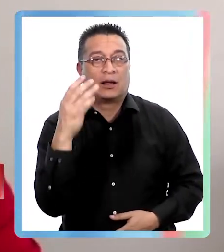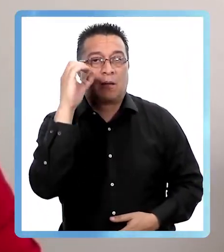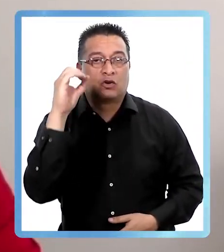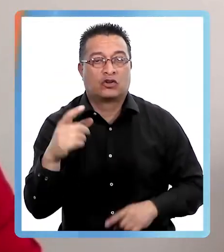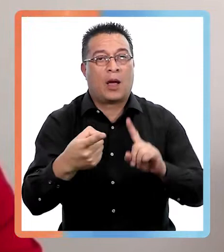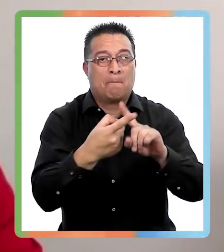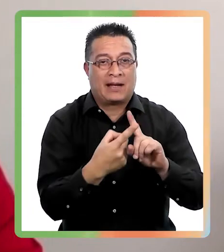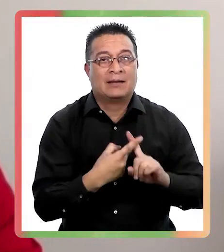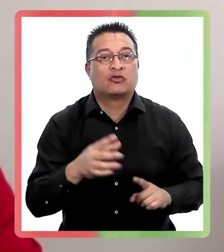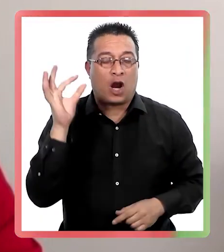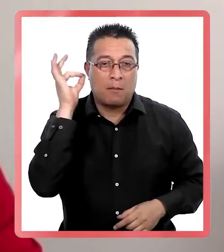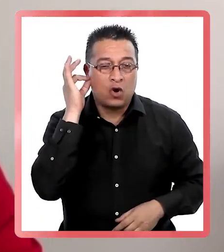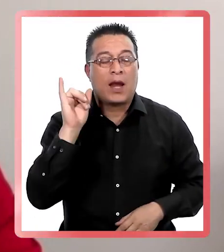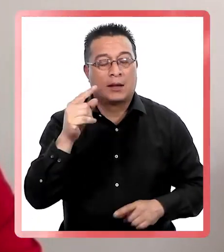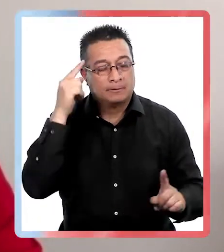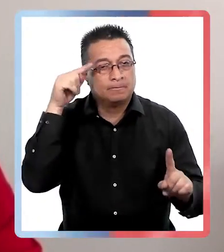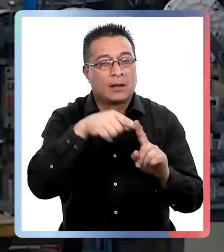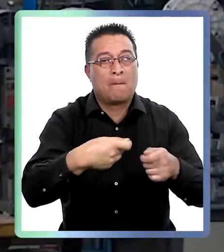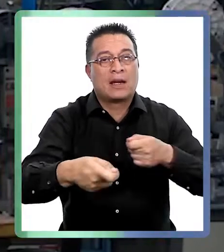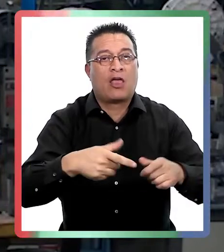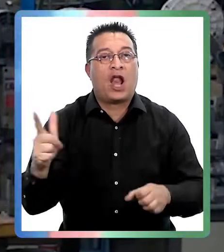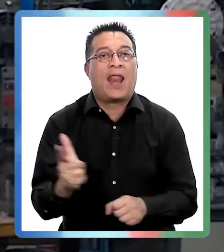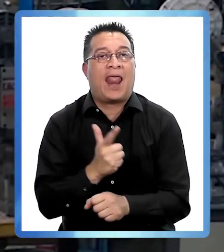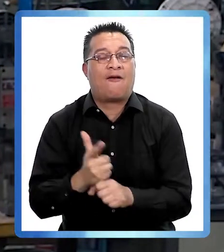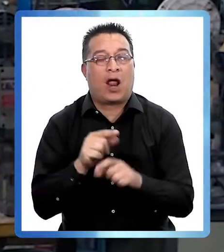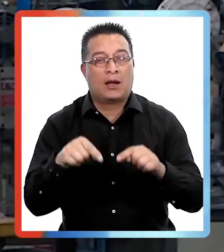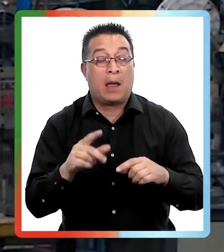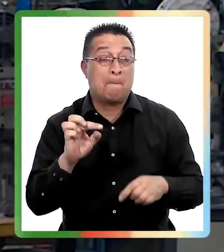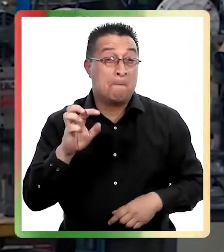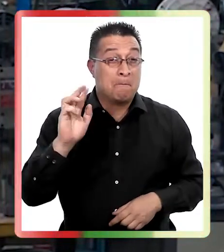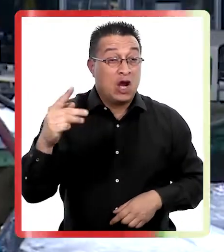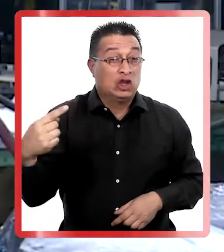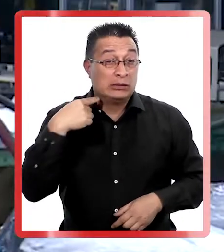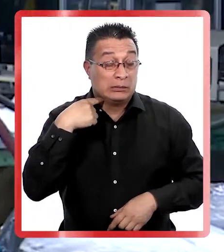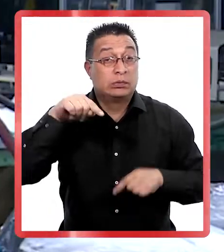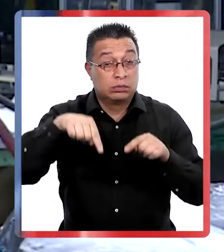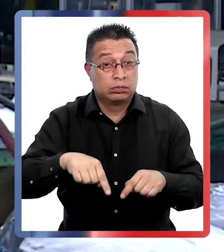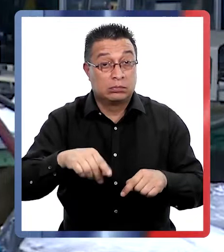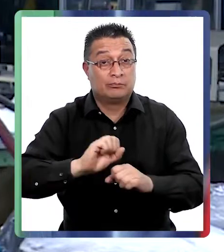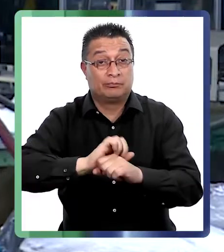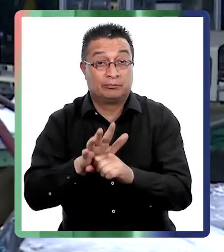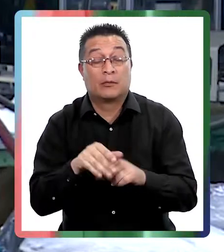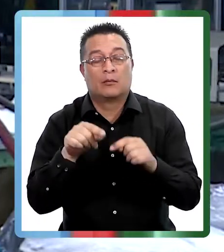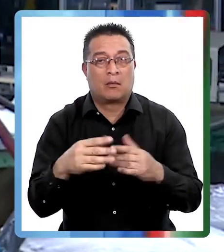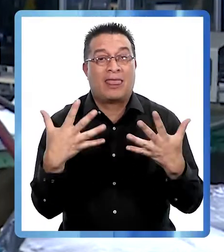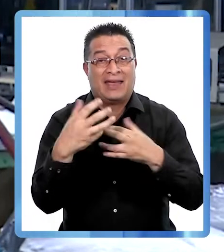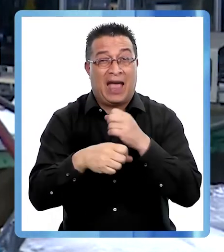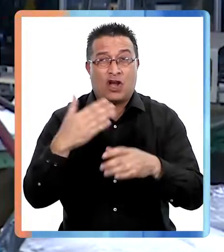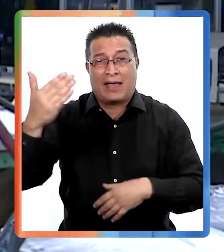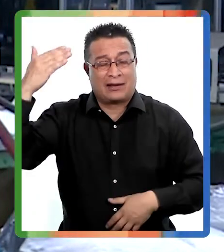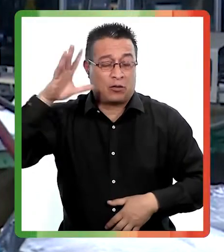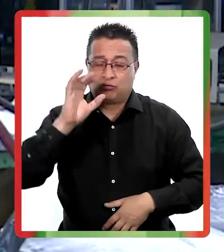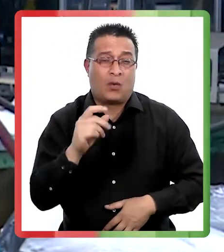53,3% de participación de las mujeres en el mercado laboral y en el peor minuto de la pandemia llegamos a retroceder a las estadísticas que eran cercanas 10 años atrás,